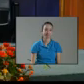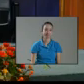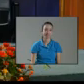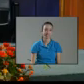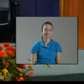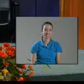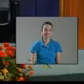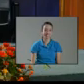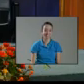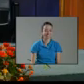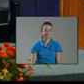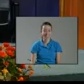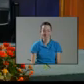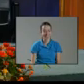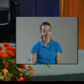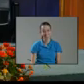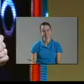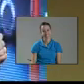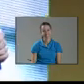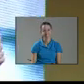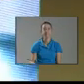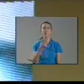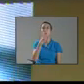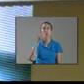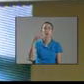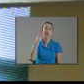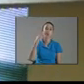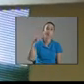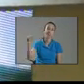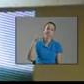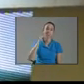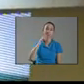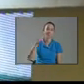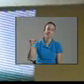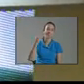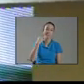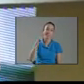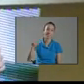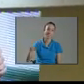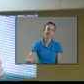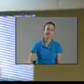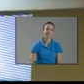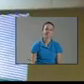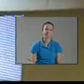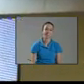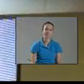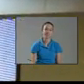Dios dijo. ¿No ha visto cuando dice la palabra y firma? Yo soy.